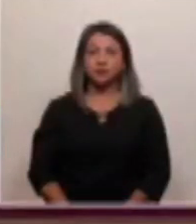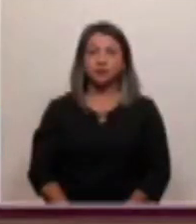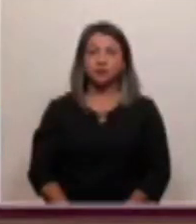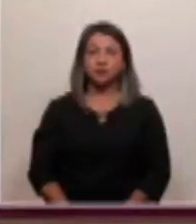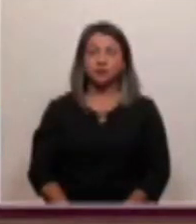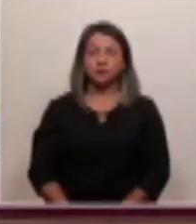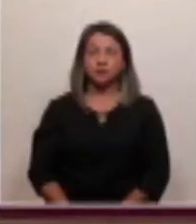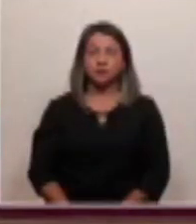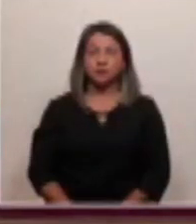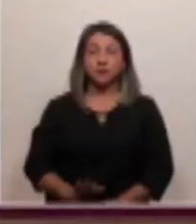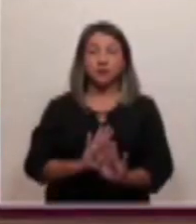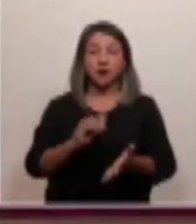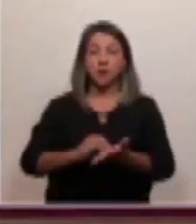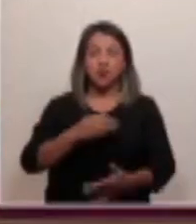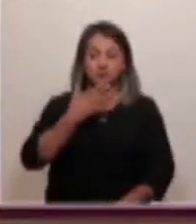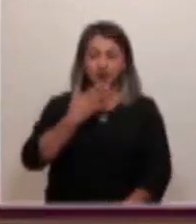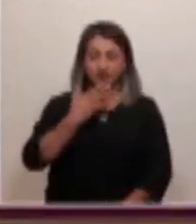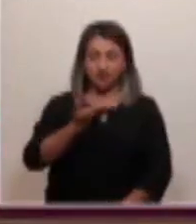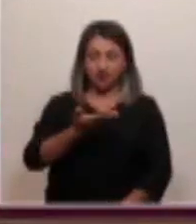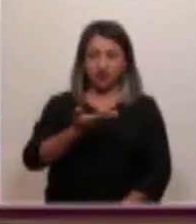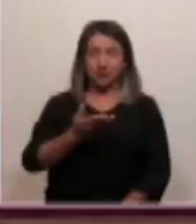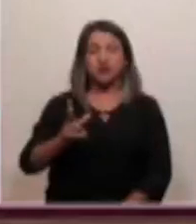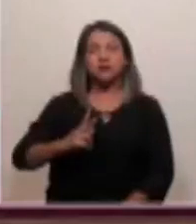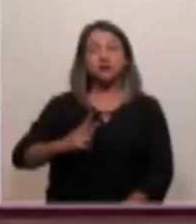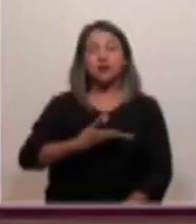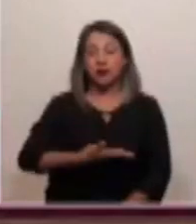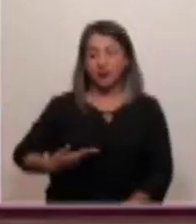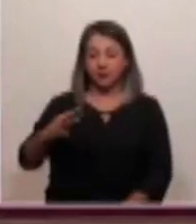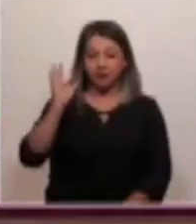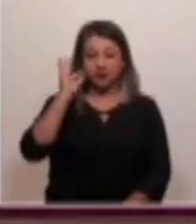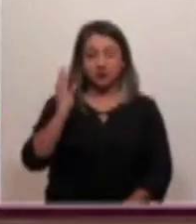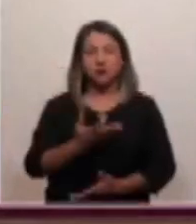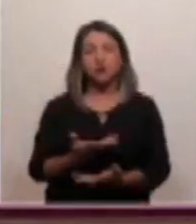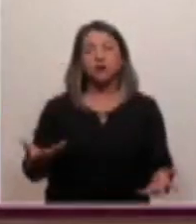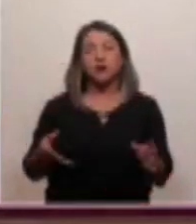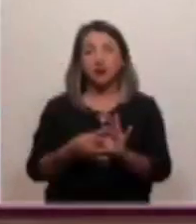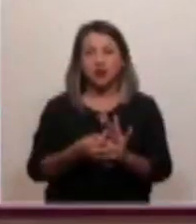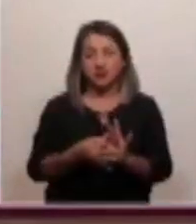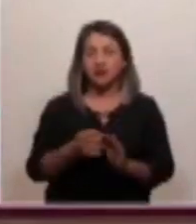No hay más palabras pedidas sobre observaciones a la cuenta, señora presidenta. Muchas gracias, señor